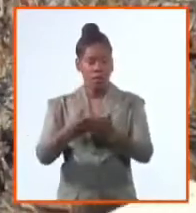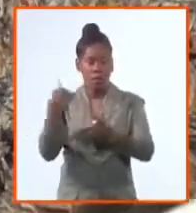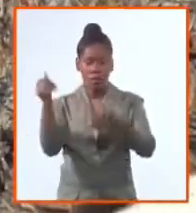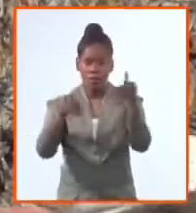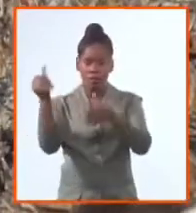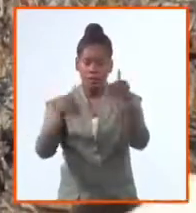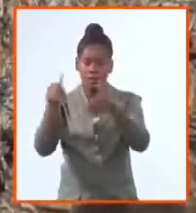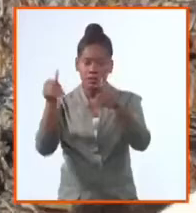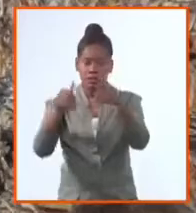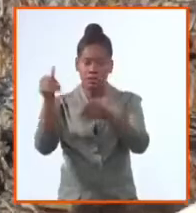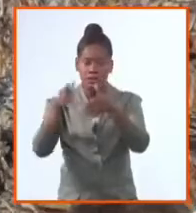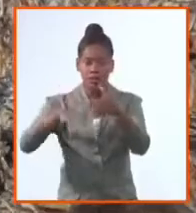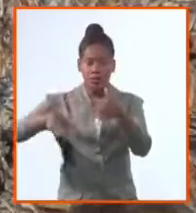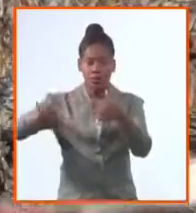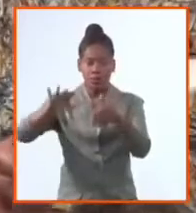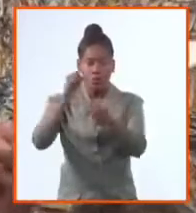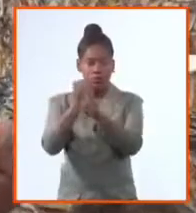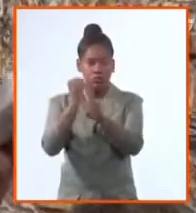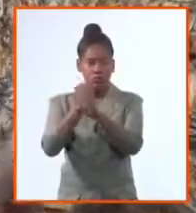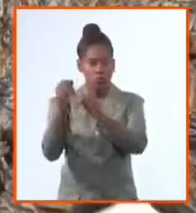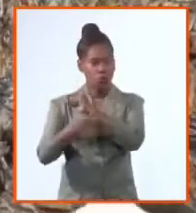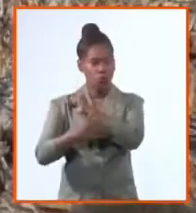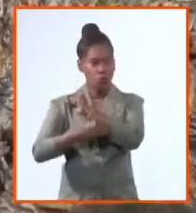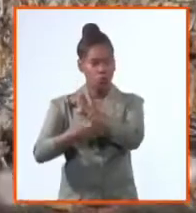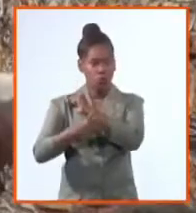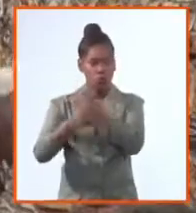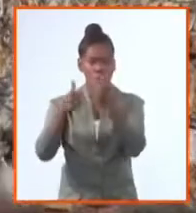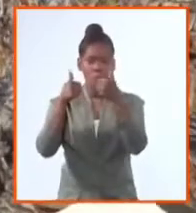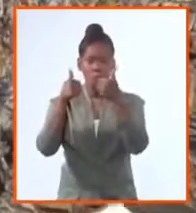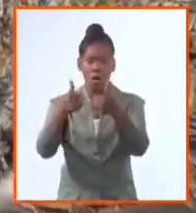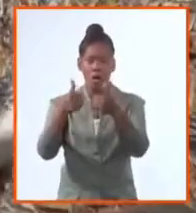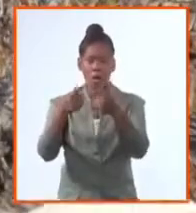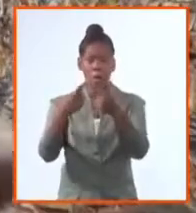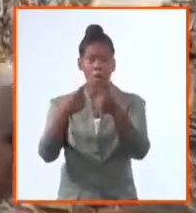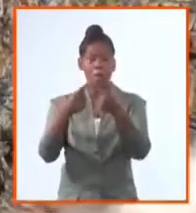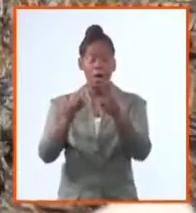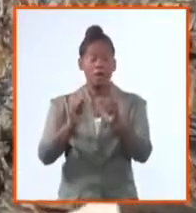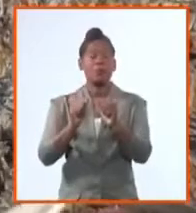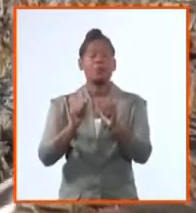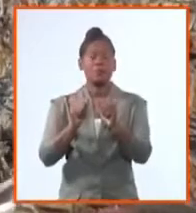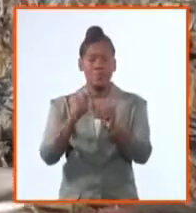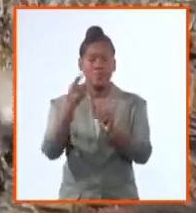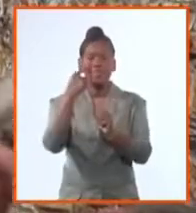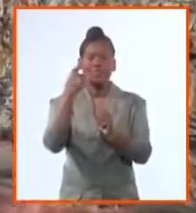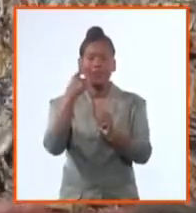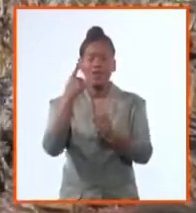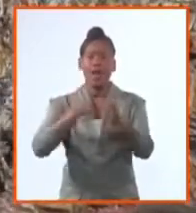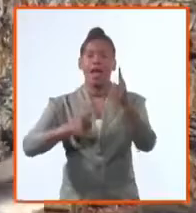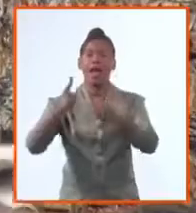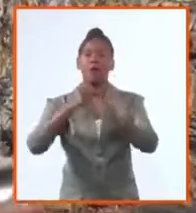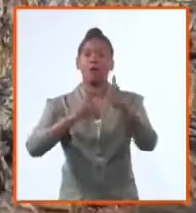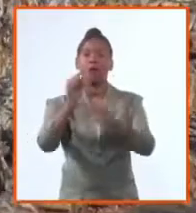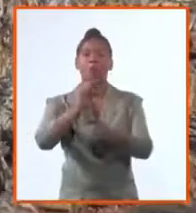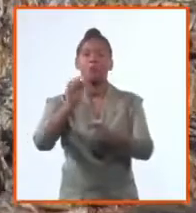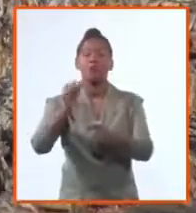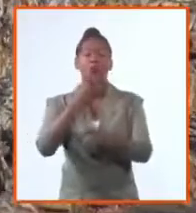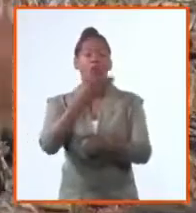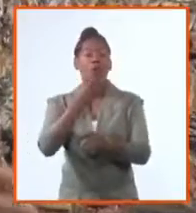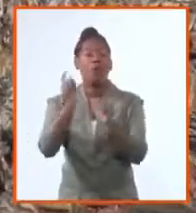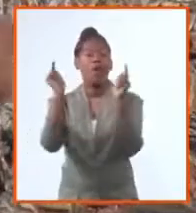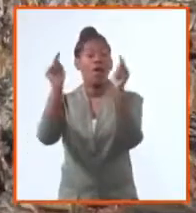organizaciones maduras, que no es lo que tenemos en todos los lugares, había organizaciones maduras que nos permitieron en poco tiempo armar eso.